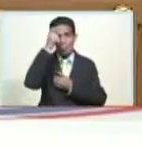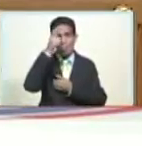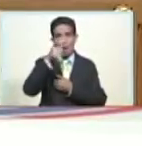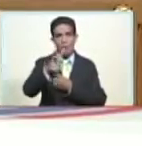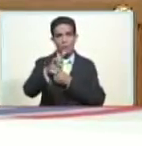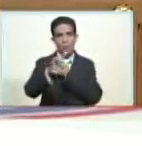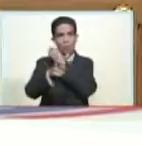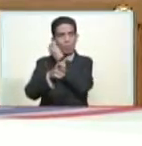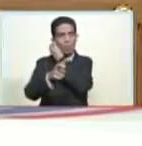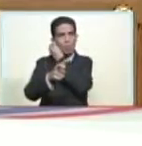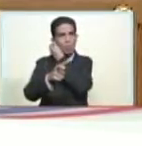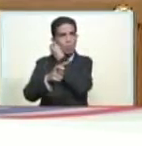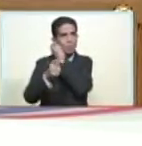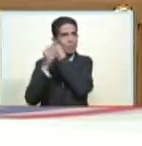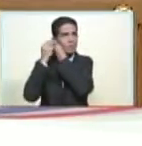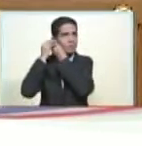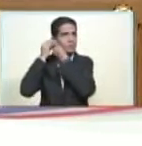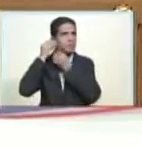sido leales a una causa,